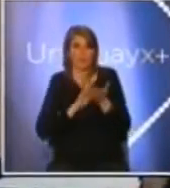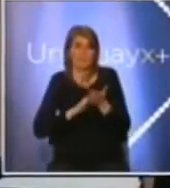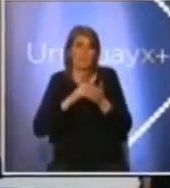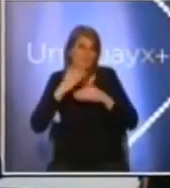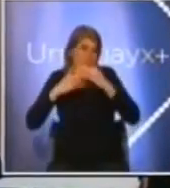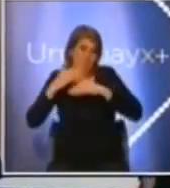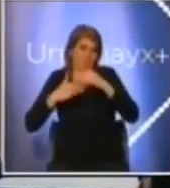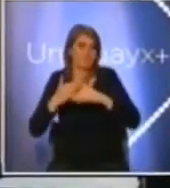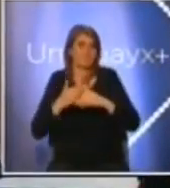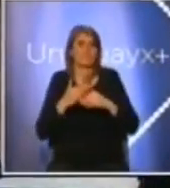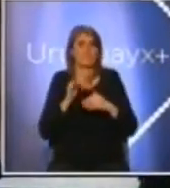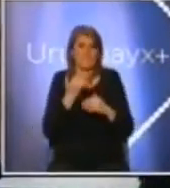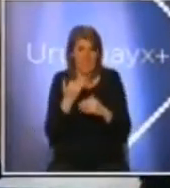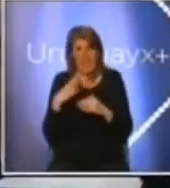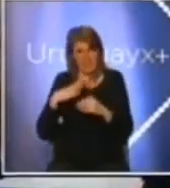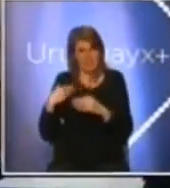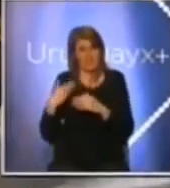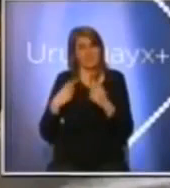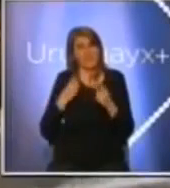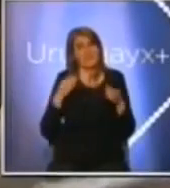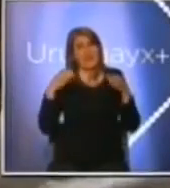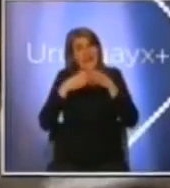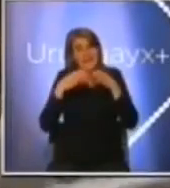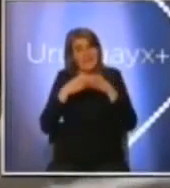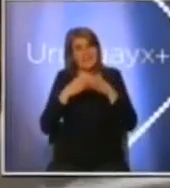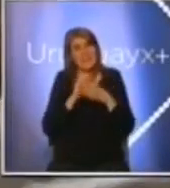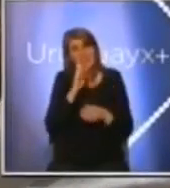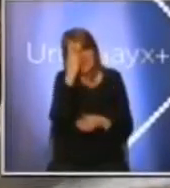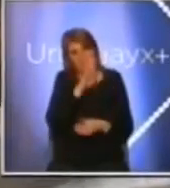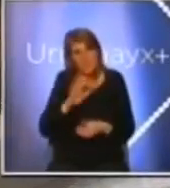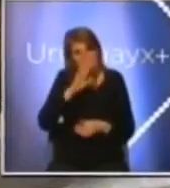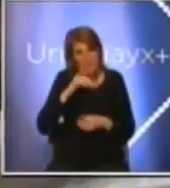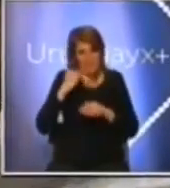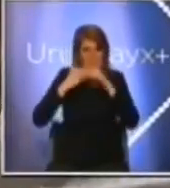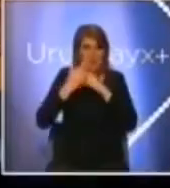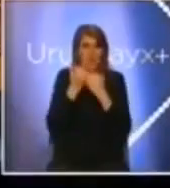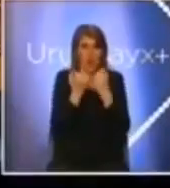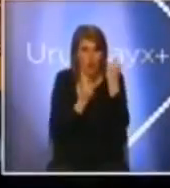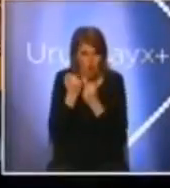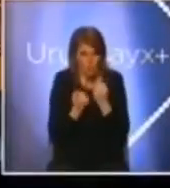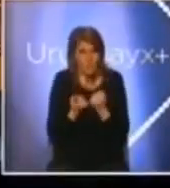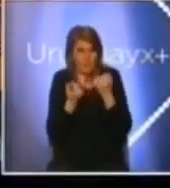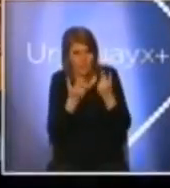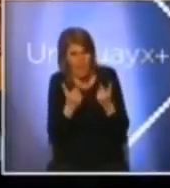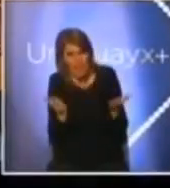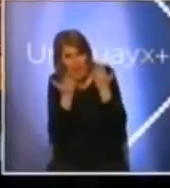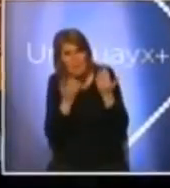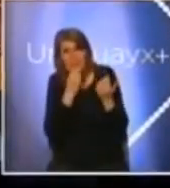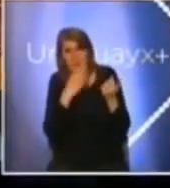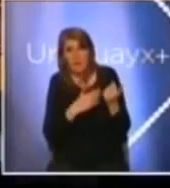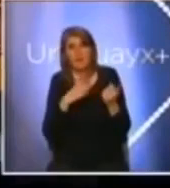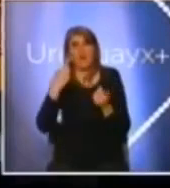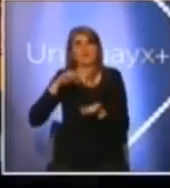funcionando. Instrumentaremos la Agencia Nacional de Desarrollo Económico en coordinación con otras agencias relacionadas con un